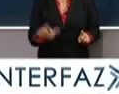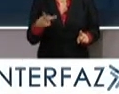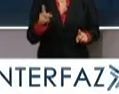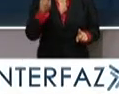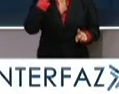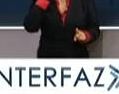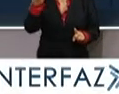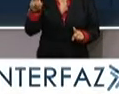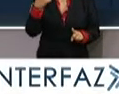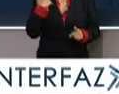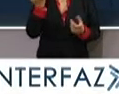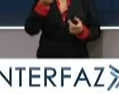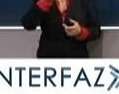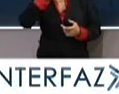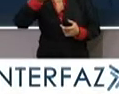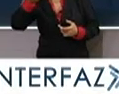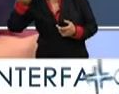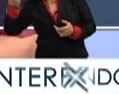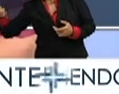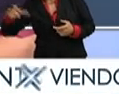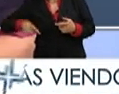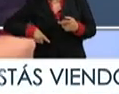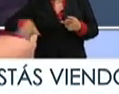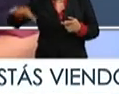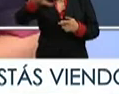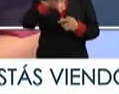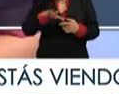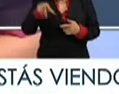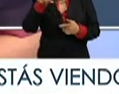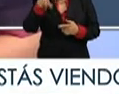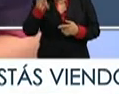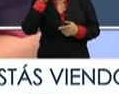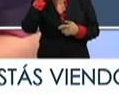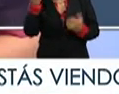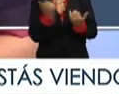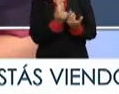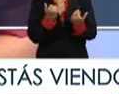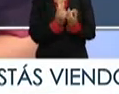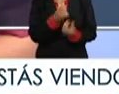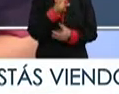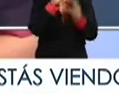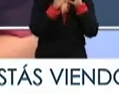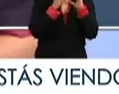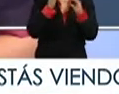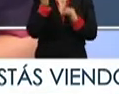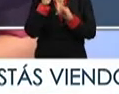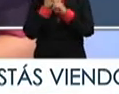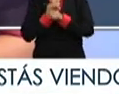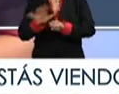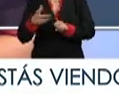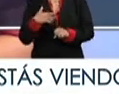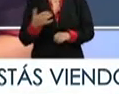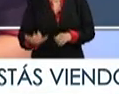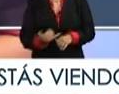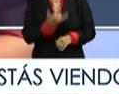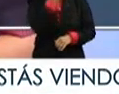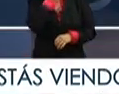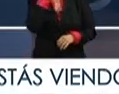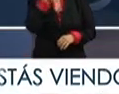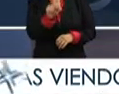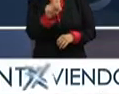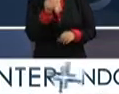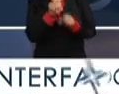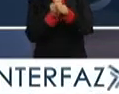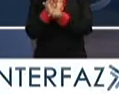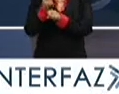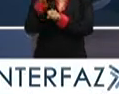embargo, vemos que las estructuras gubernamentales lo ven como lo mismo. Y ese es el grave problema. La información,